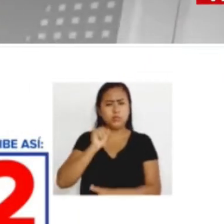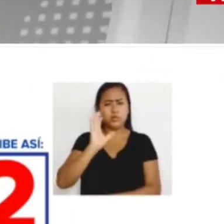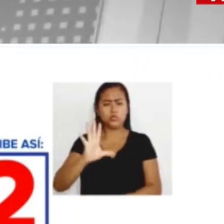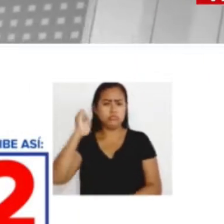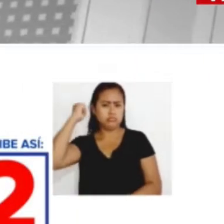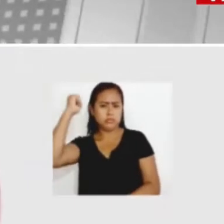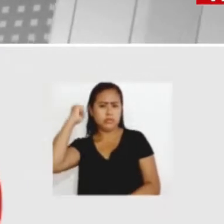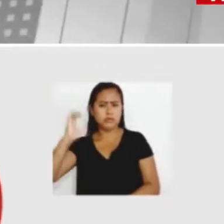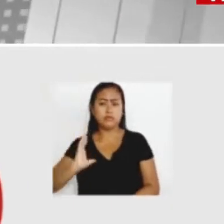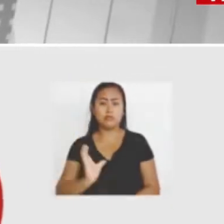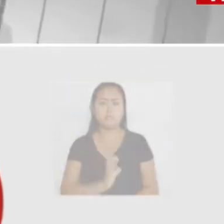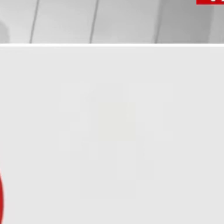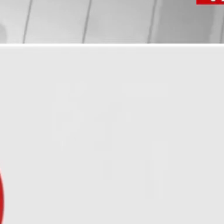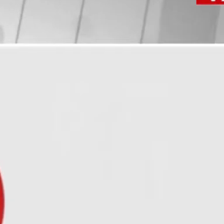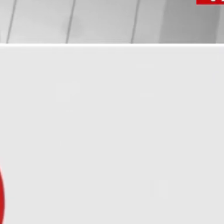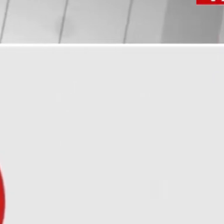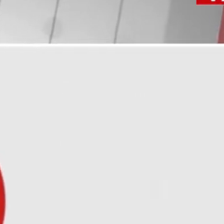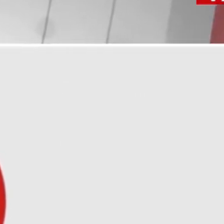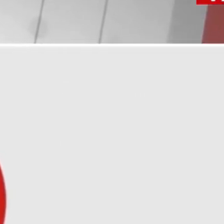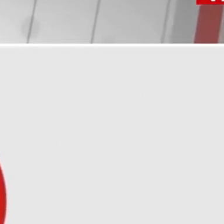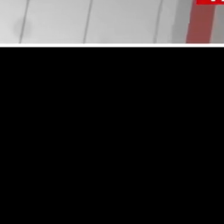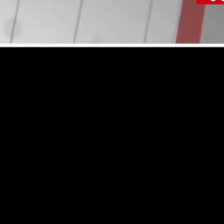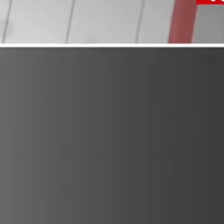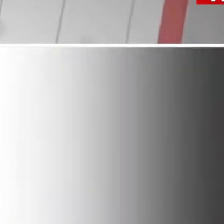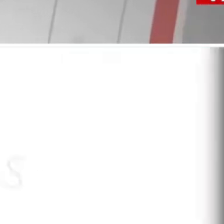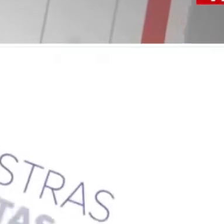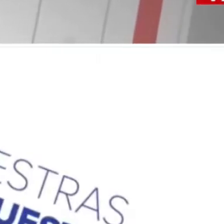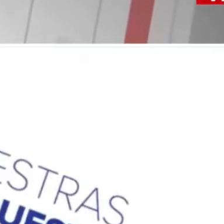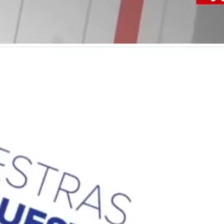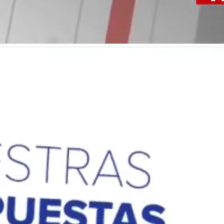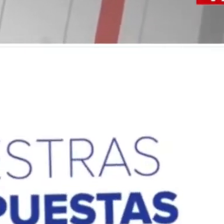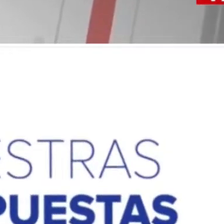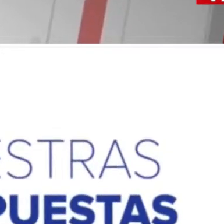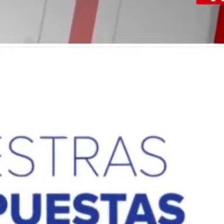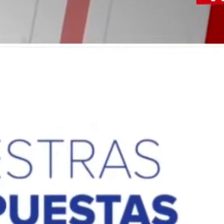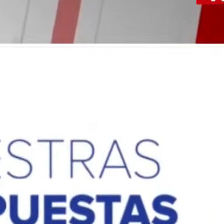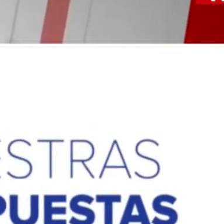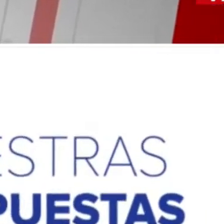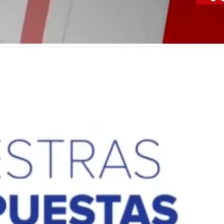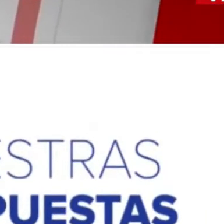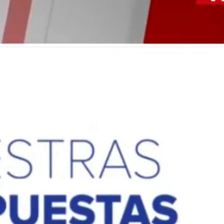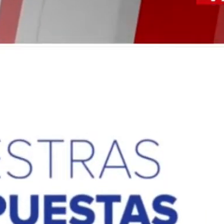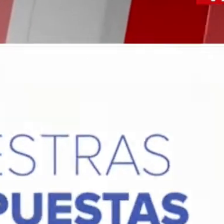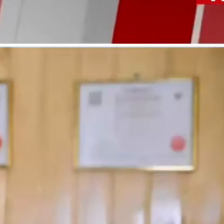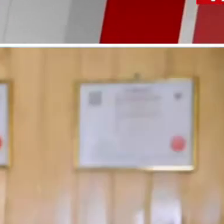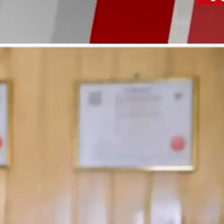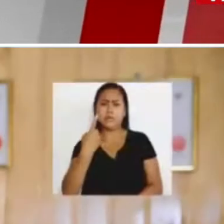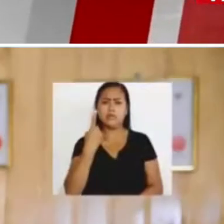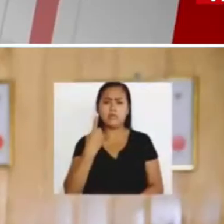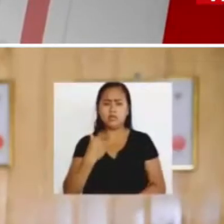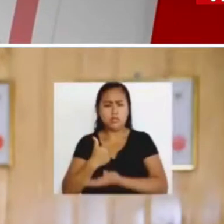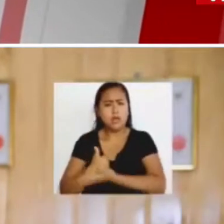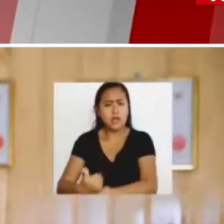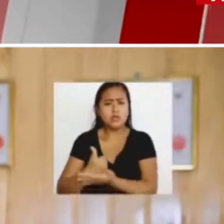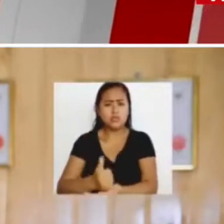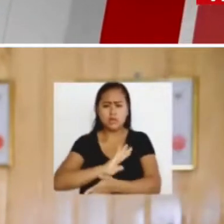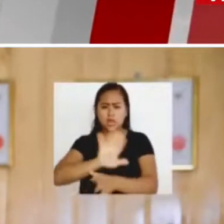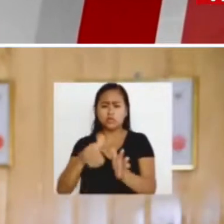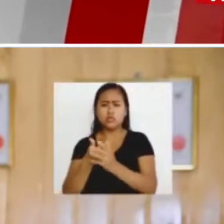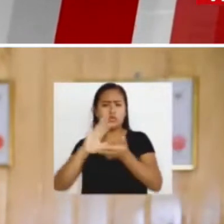menos alcanzaría esta iniciativa de ley que permitiera de alguna manera que la gente tenga su título de propiedad, doctor Flores?